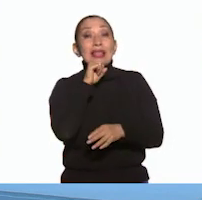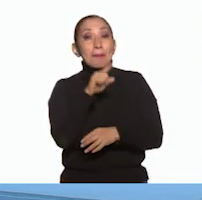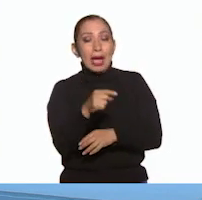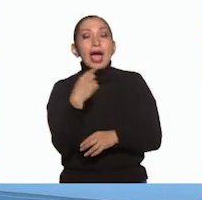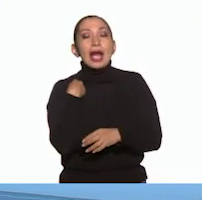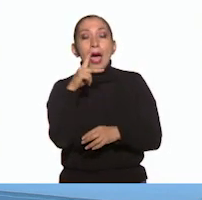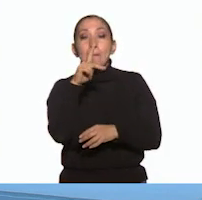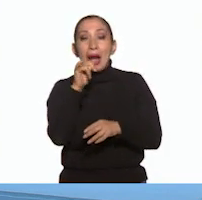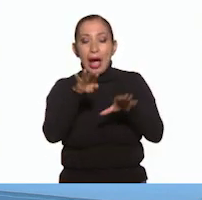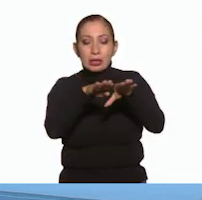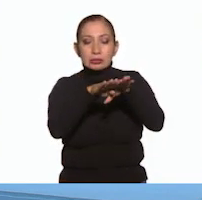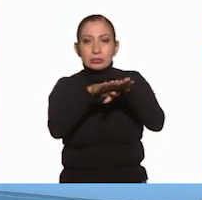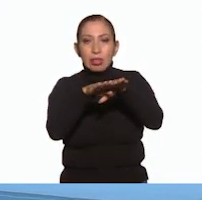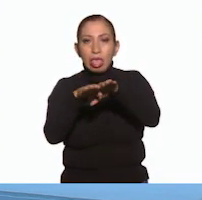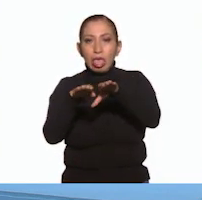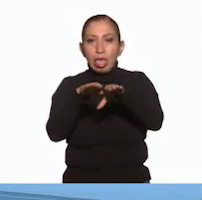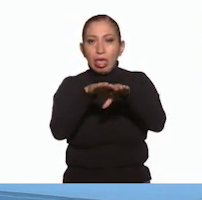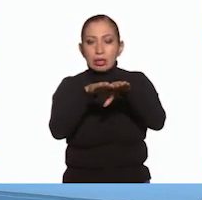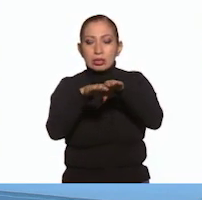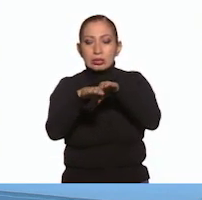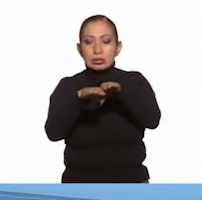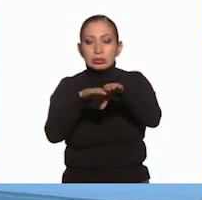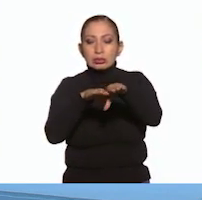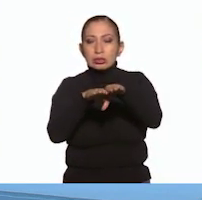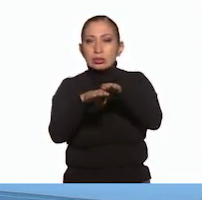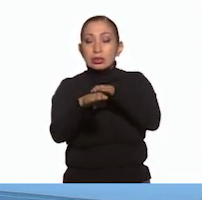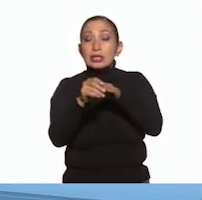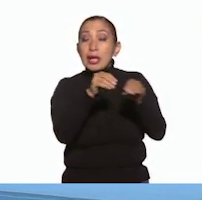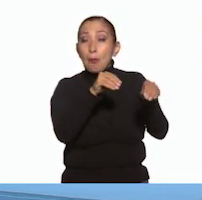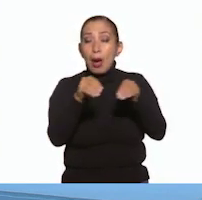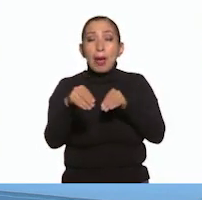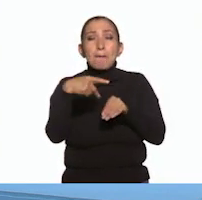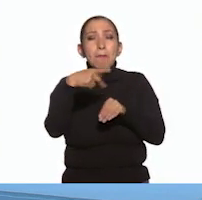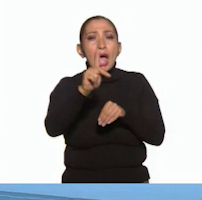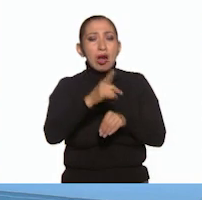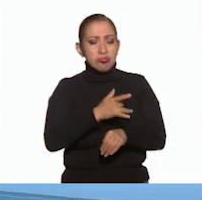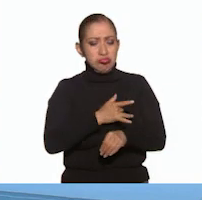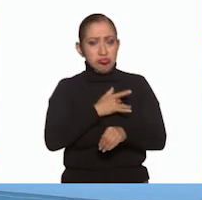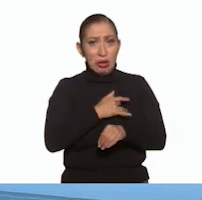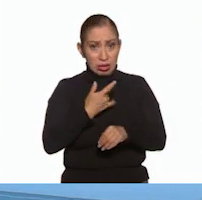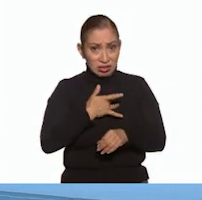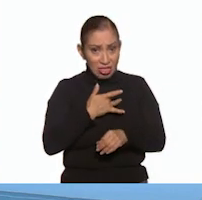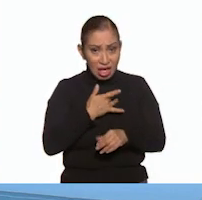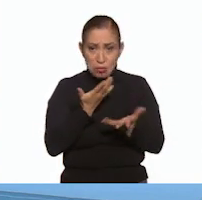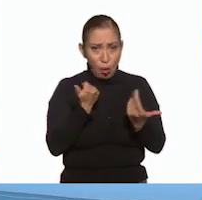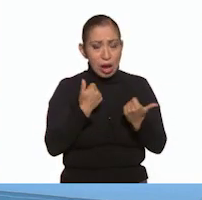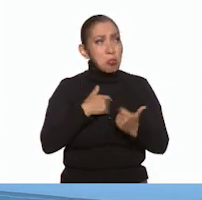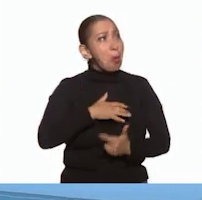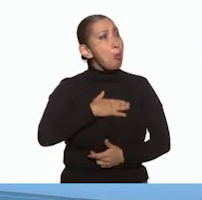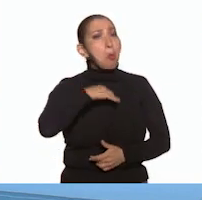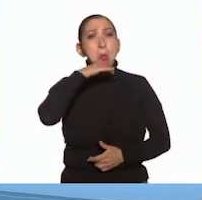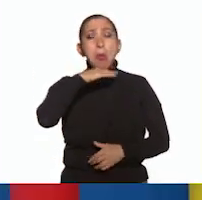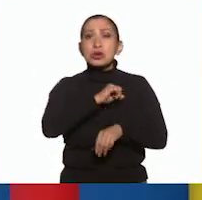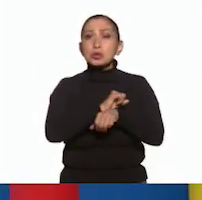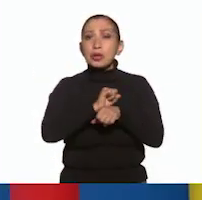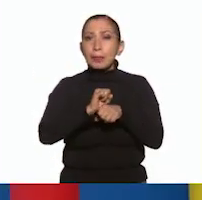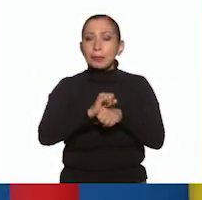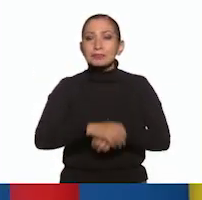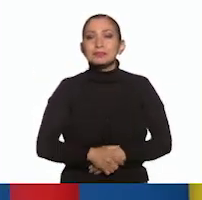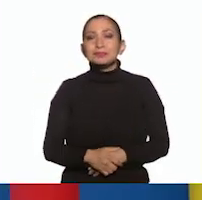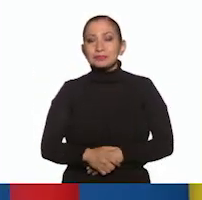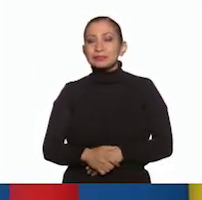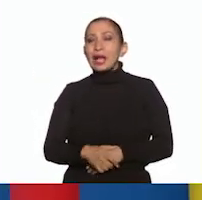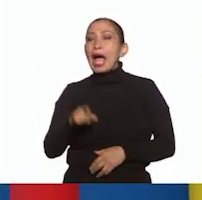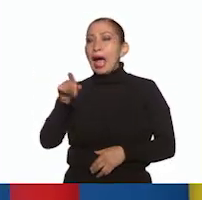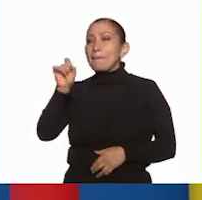eso las placas se mueven todo el tiempo, aunque regularmente no percibimos estos movimientos. A propósito